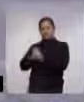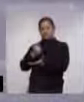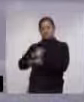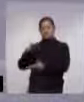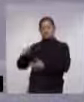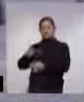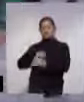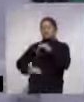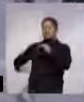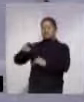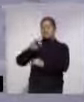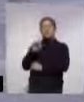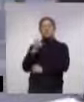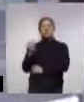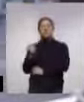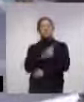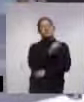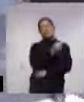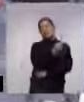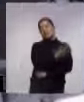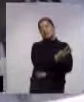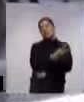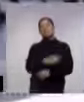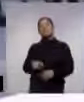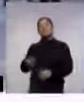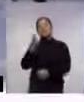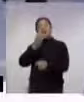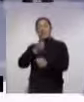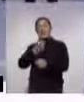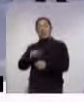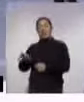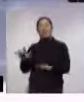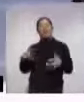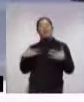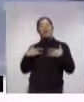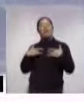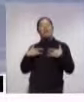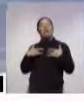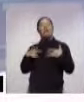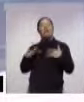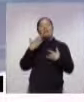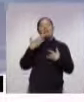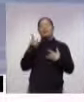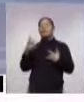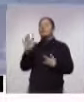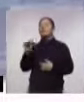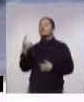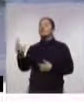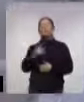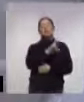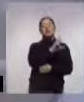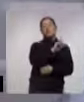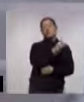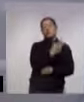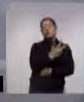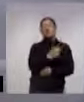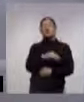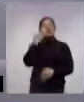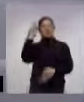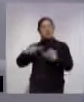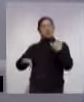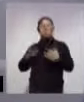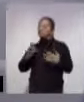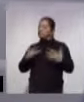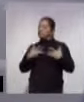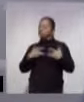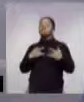tomaron la ventaja 29-23. En tercer periodo errores provocaron ingresos del rival que se acercaron 41-38. Al final supieron